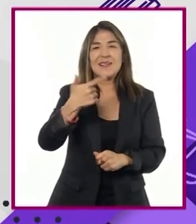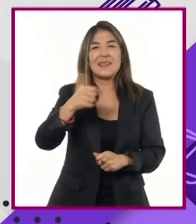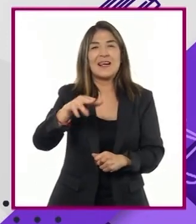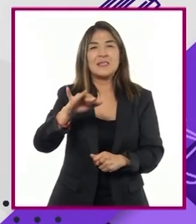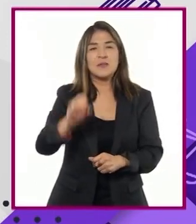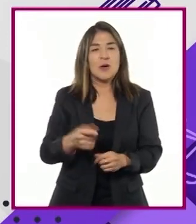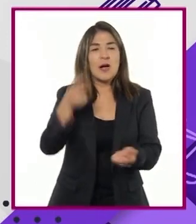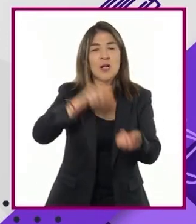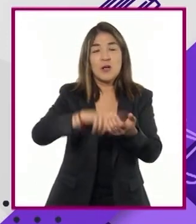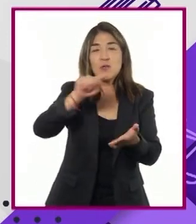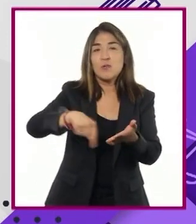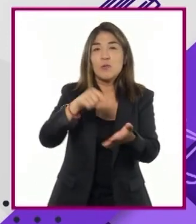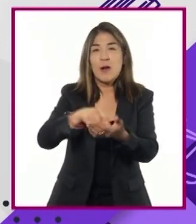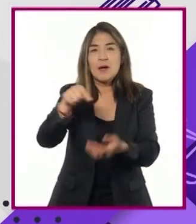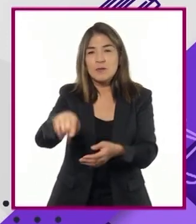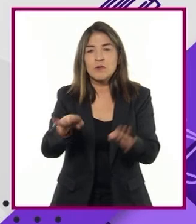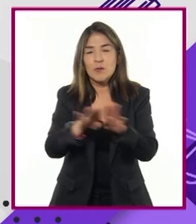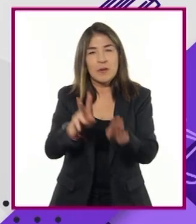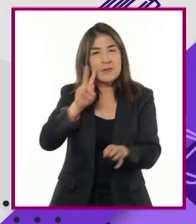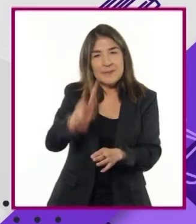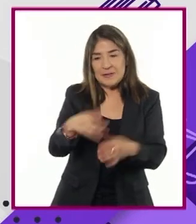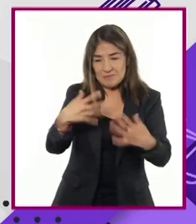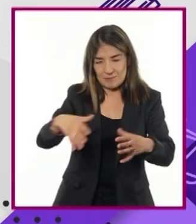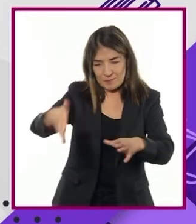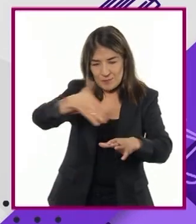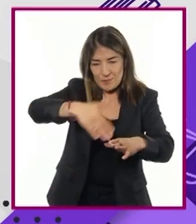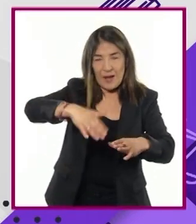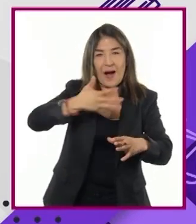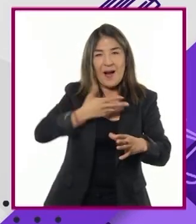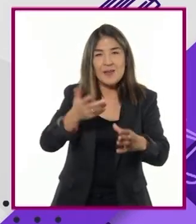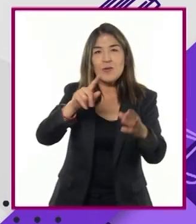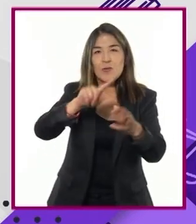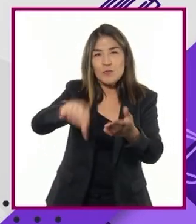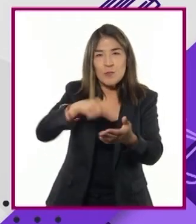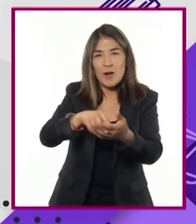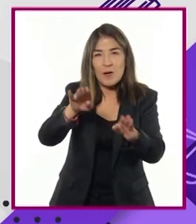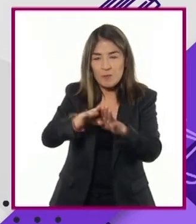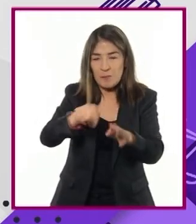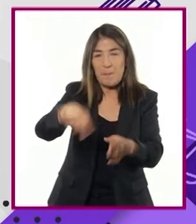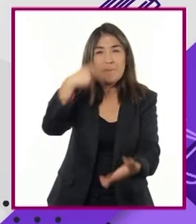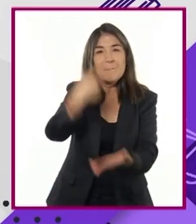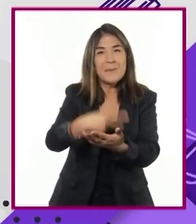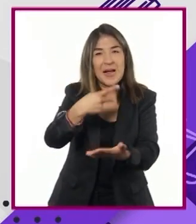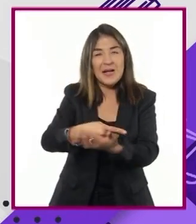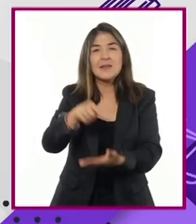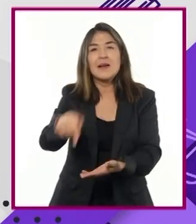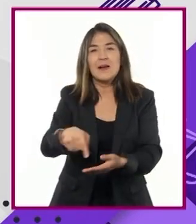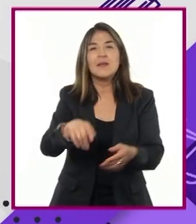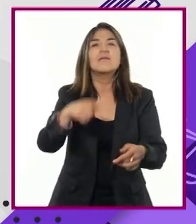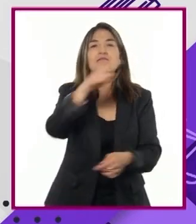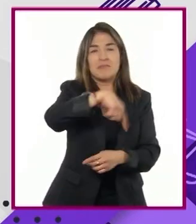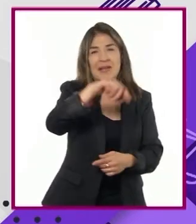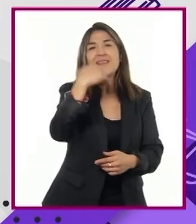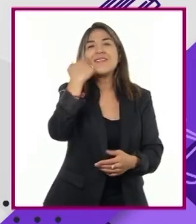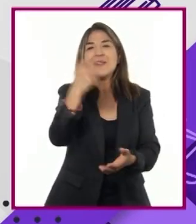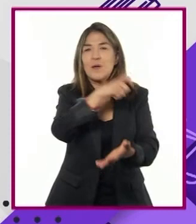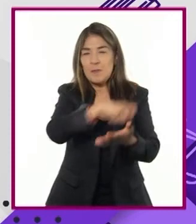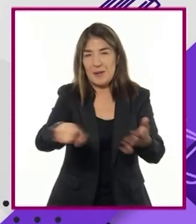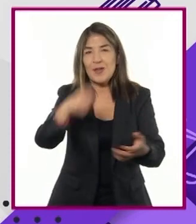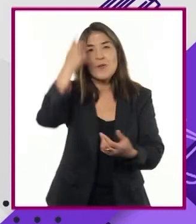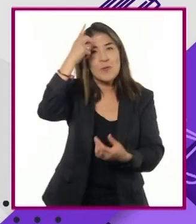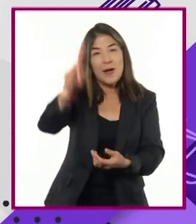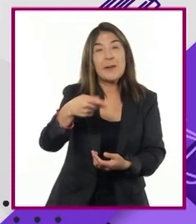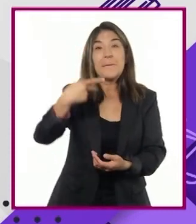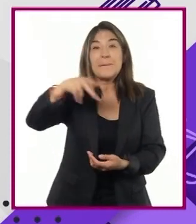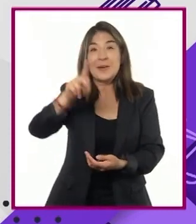comunidad encontraron un valioso depósito de plata. Hay una empresa interesada en comprar los terrenos a los dueños, pero esto